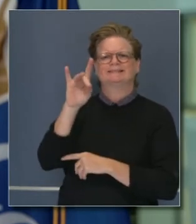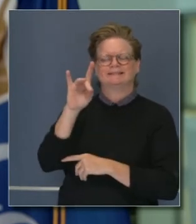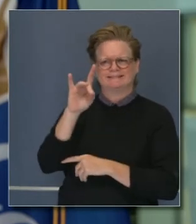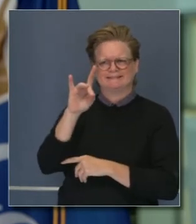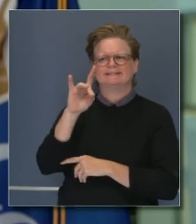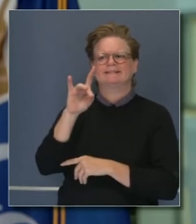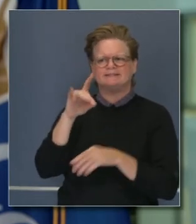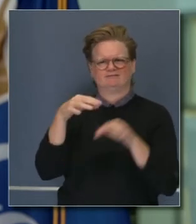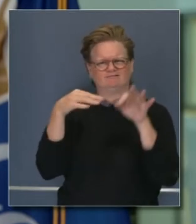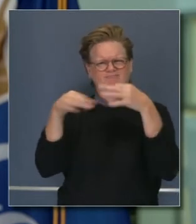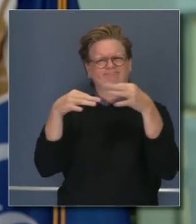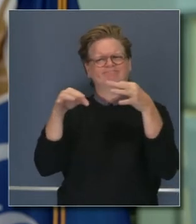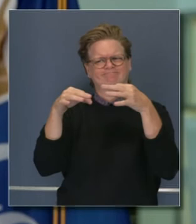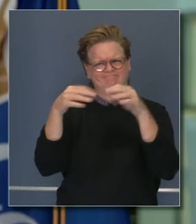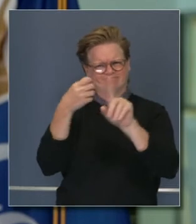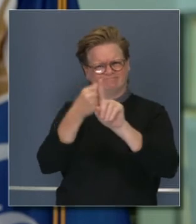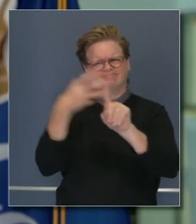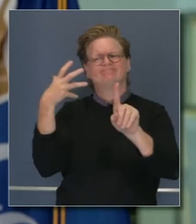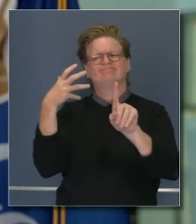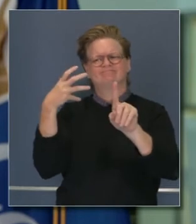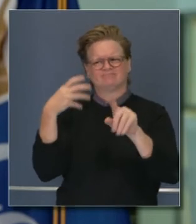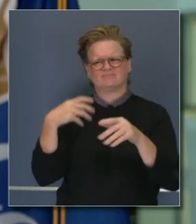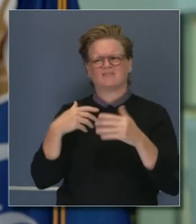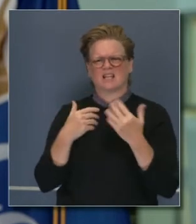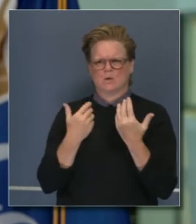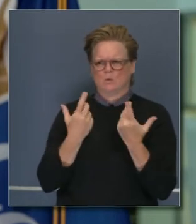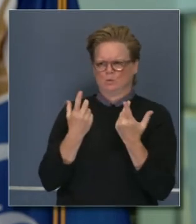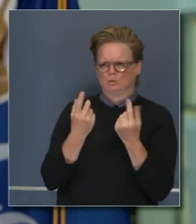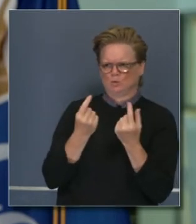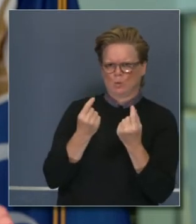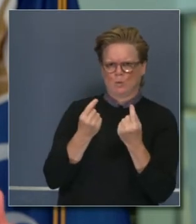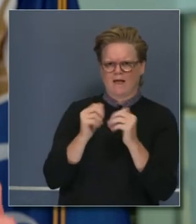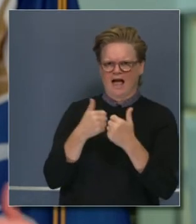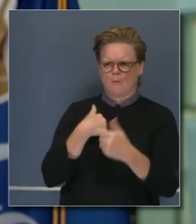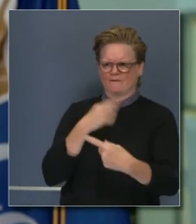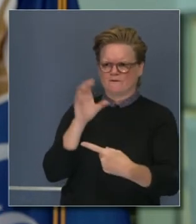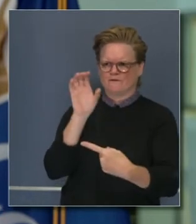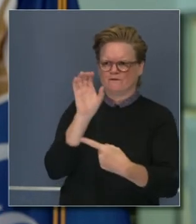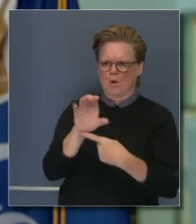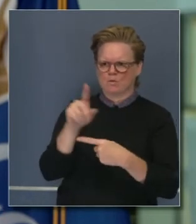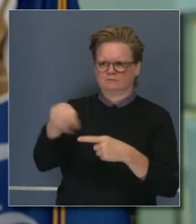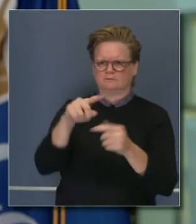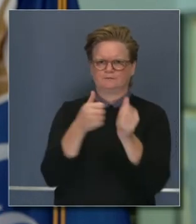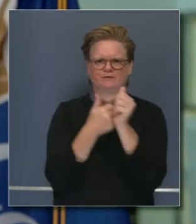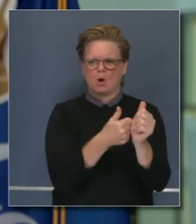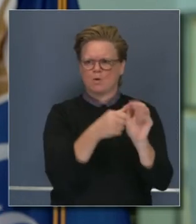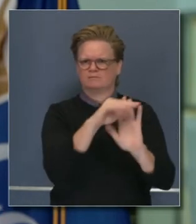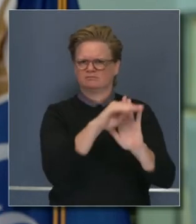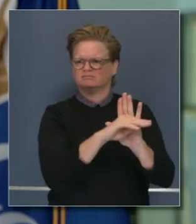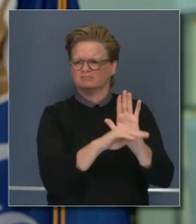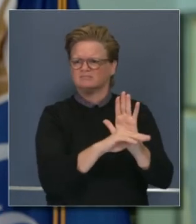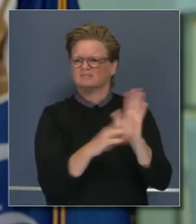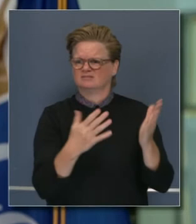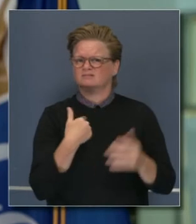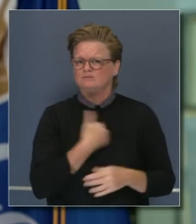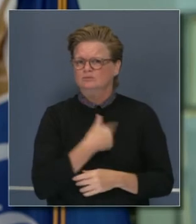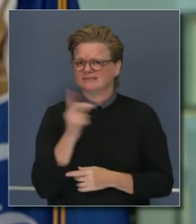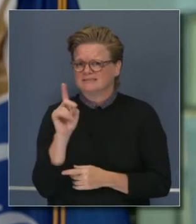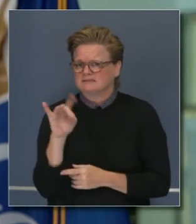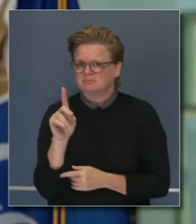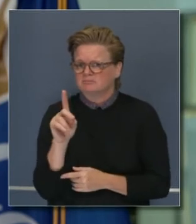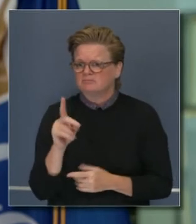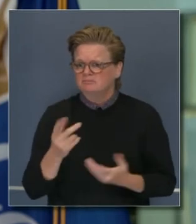emitimos información muy detallada sobre algunas de las actividades para aplicar